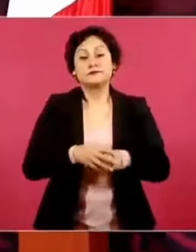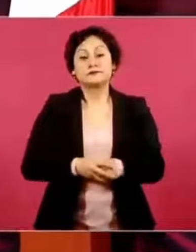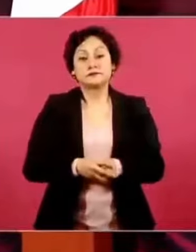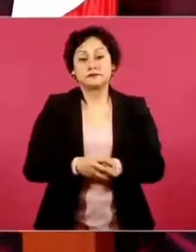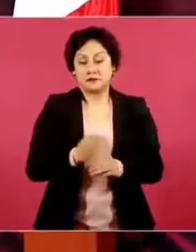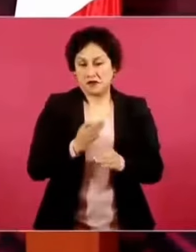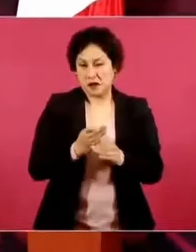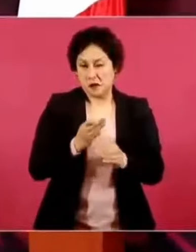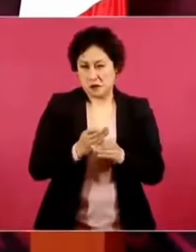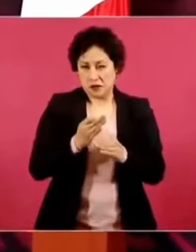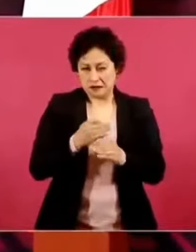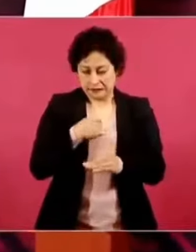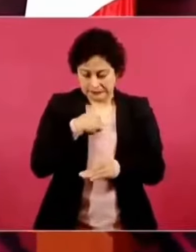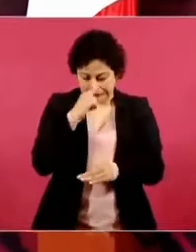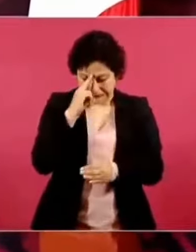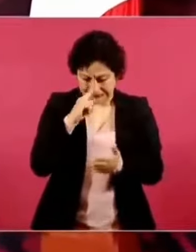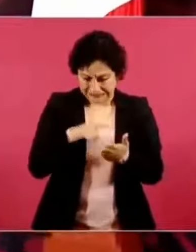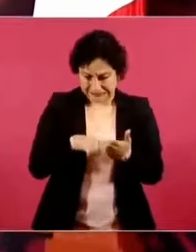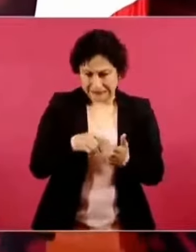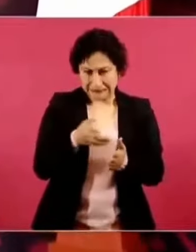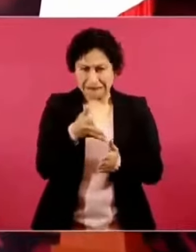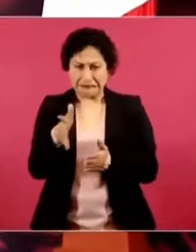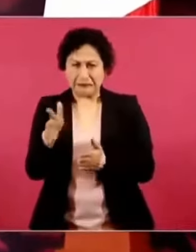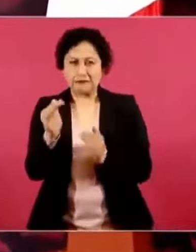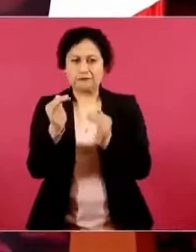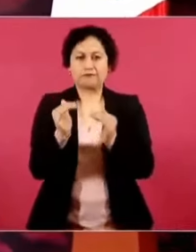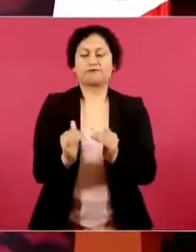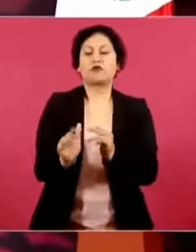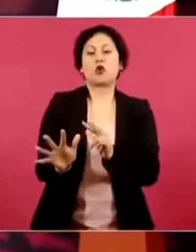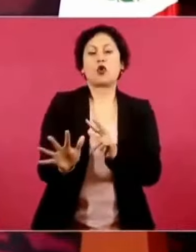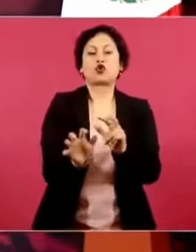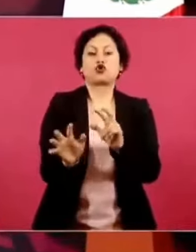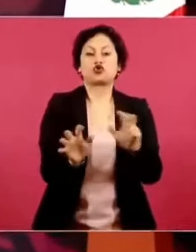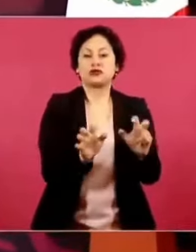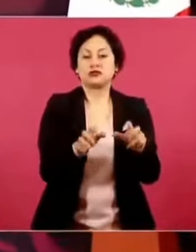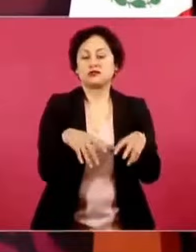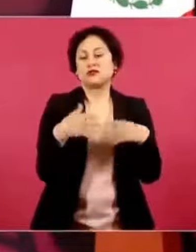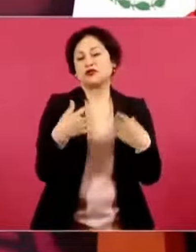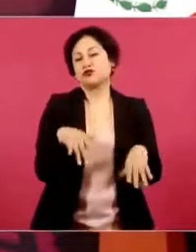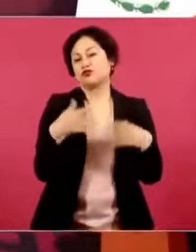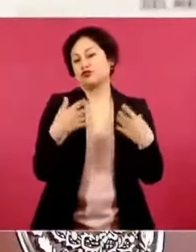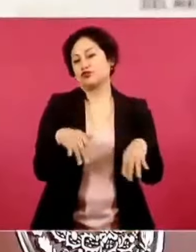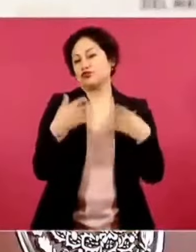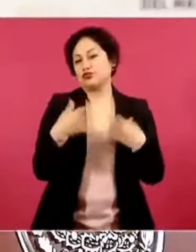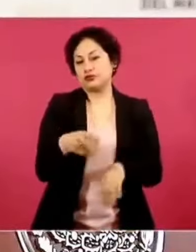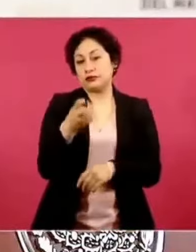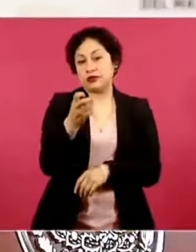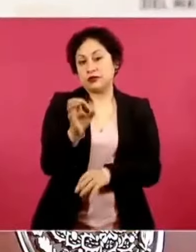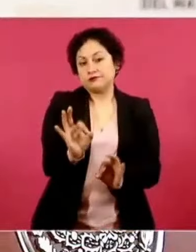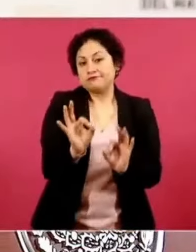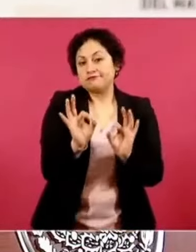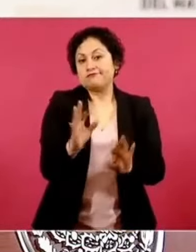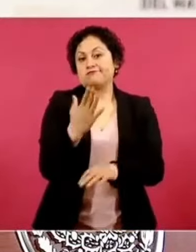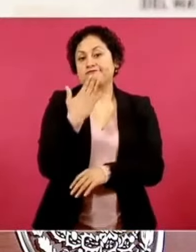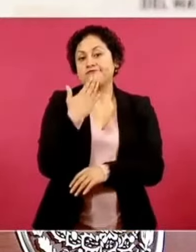andamos como en 800 Y eso es muy bueno un poco más de